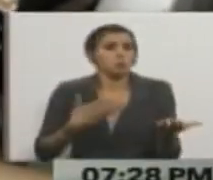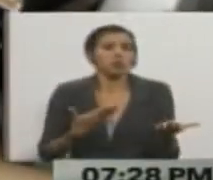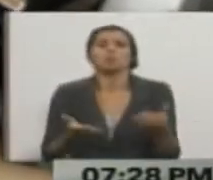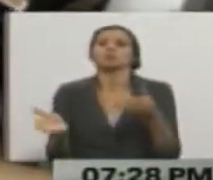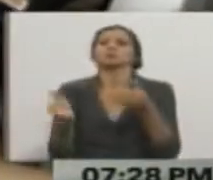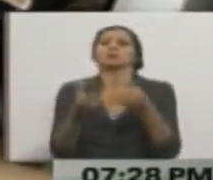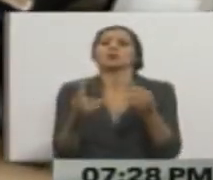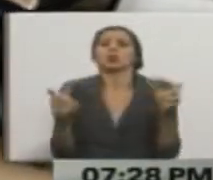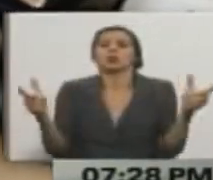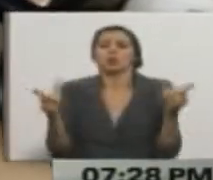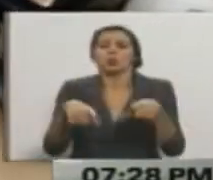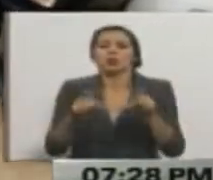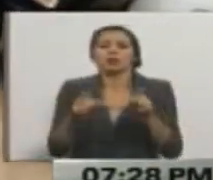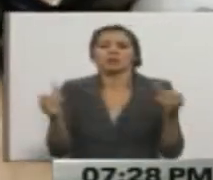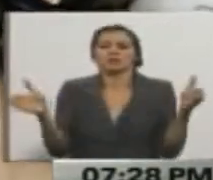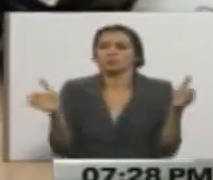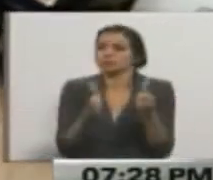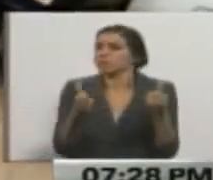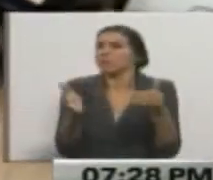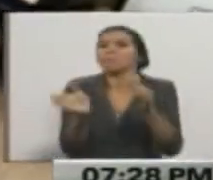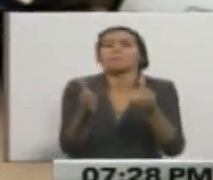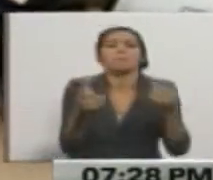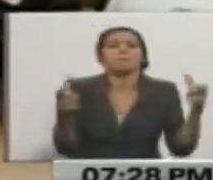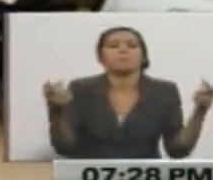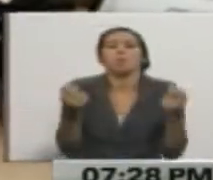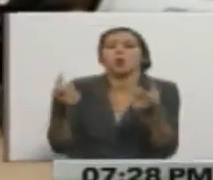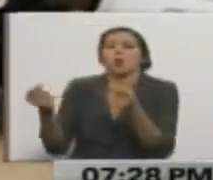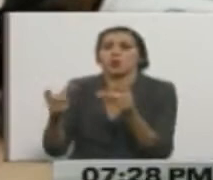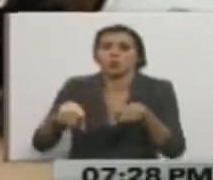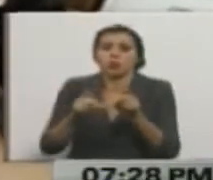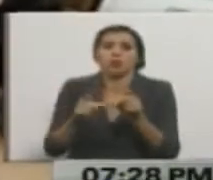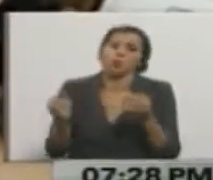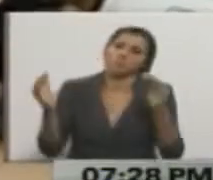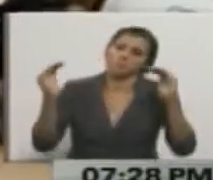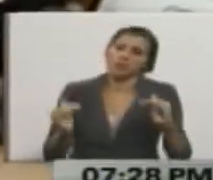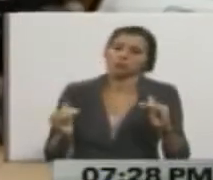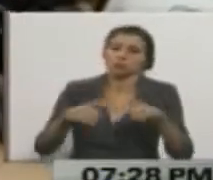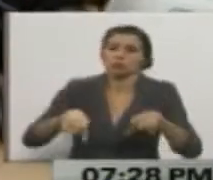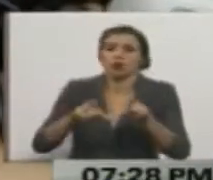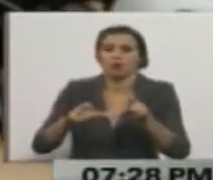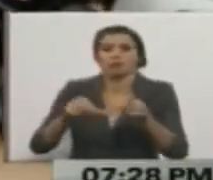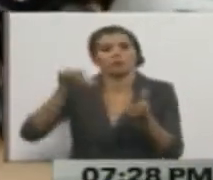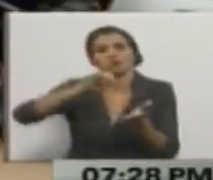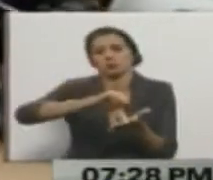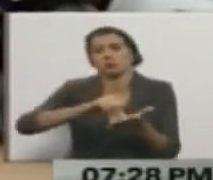puntos de recolección, nosotros siempre respetamos las decisiones que el Consejo Nacional Electoral tome. Así que